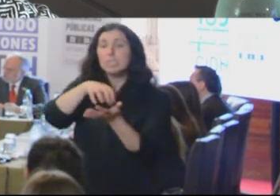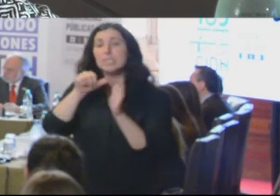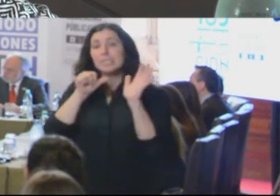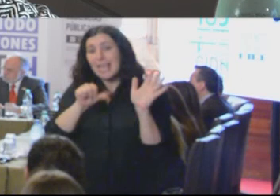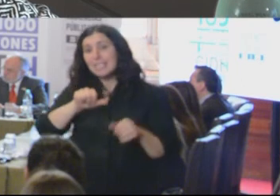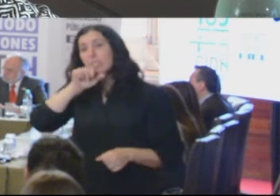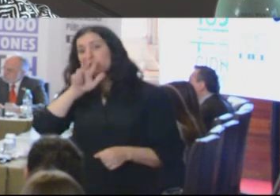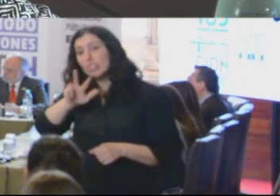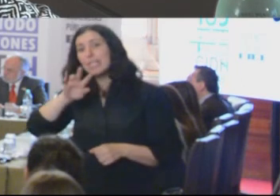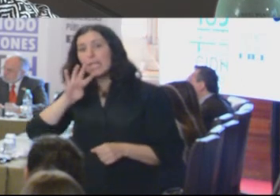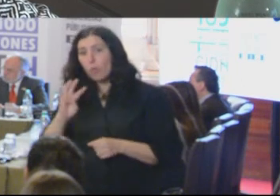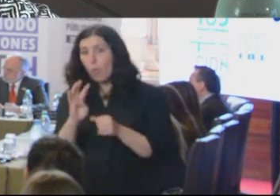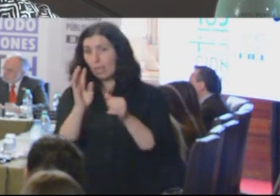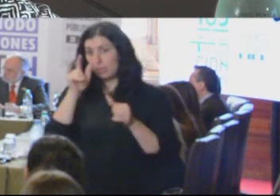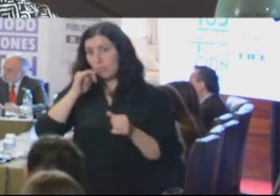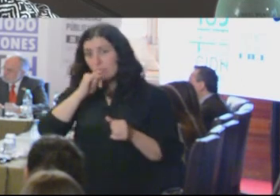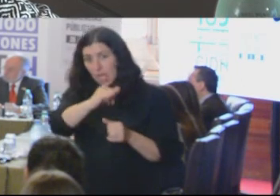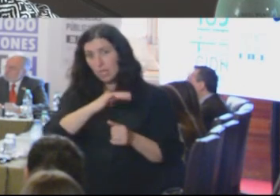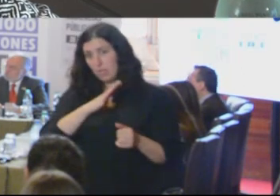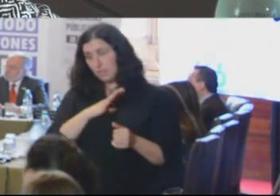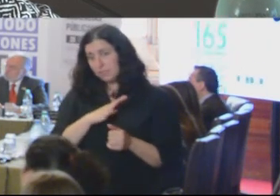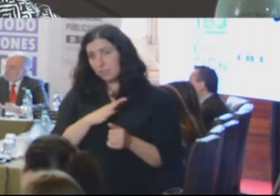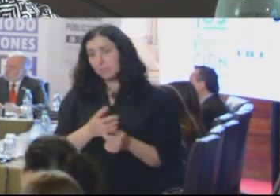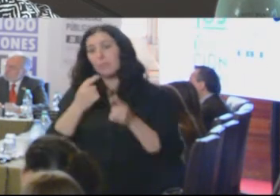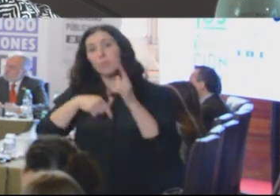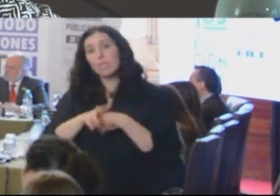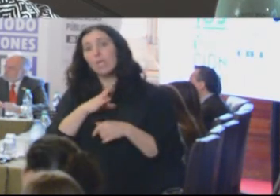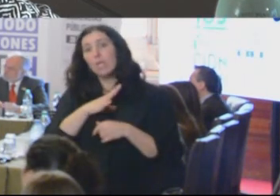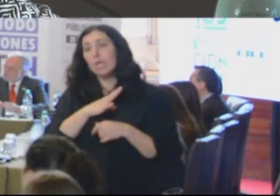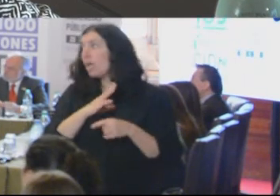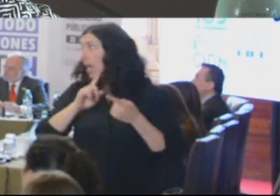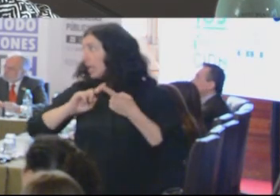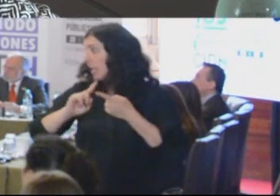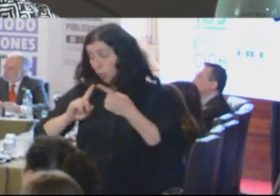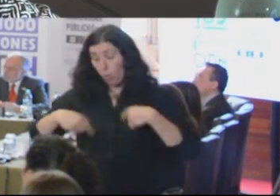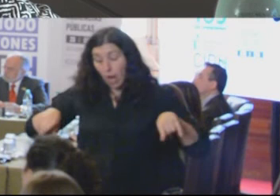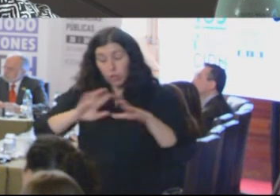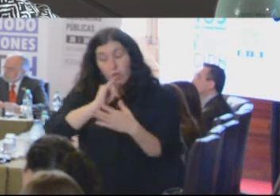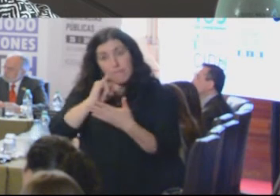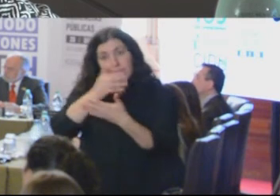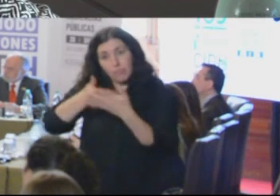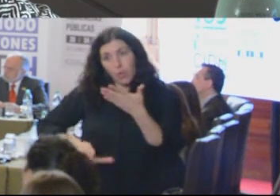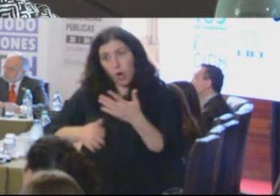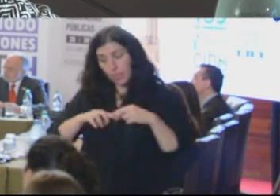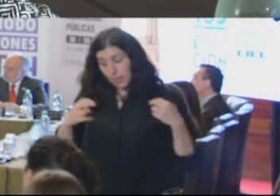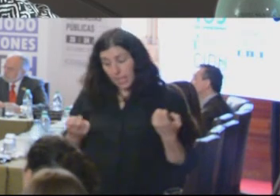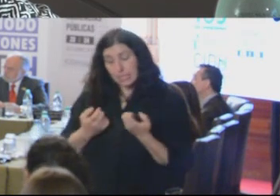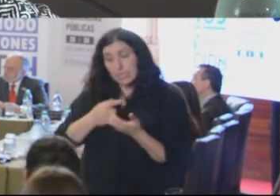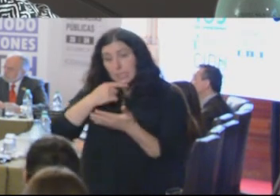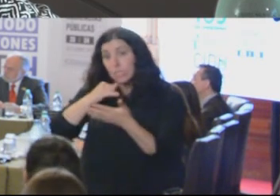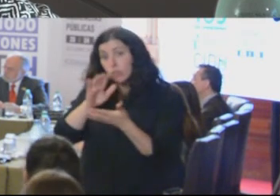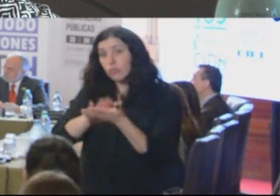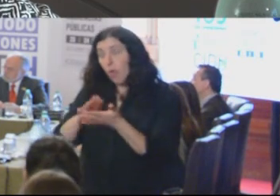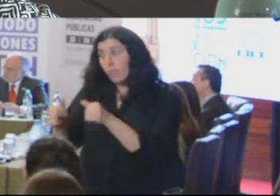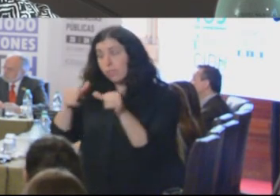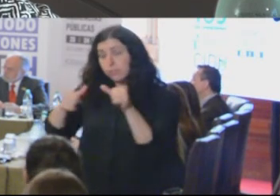casos sin embargo de acuerdo al informe de la mesa de seguimiento a dichos autos